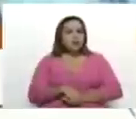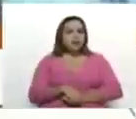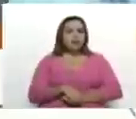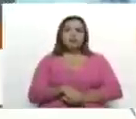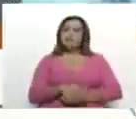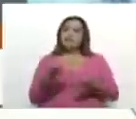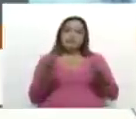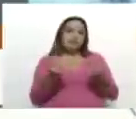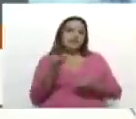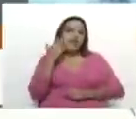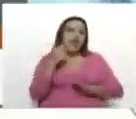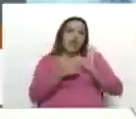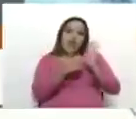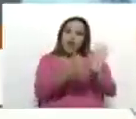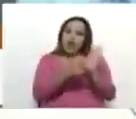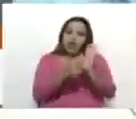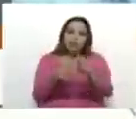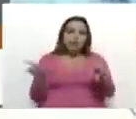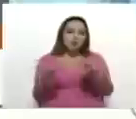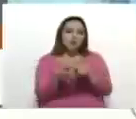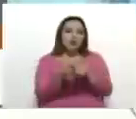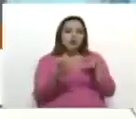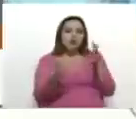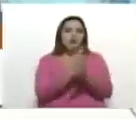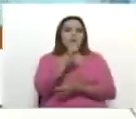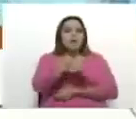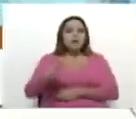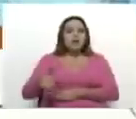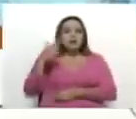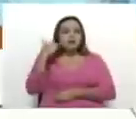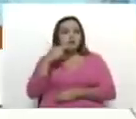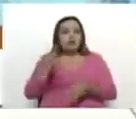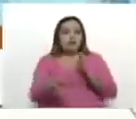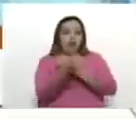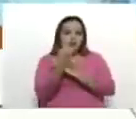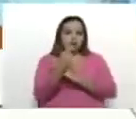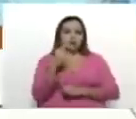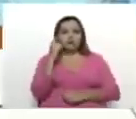huelgan acerca de afrodescendientes traidores